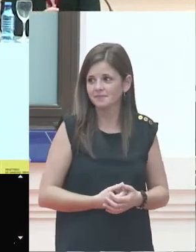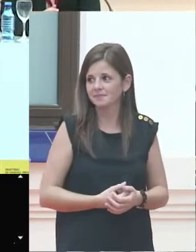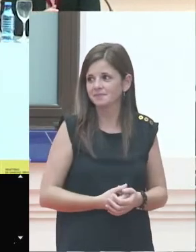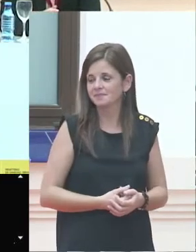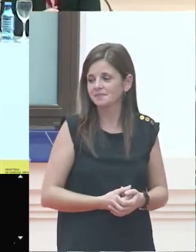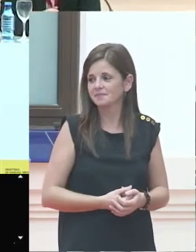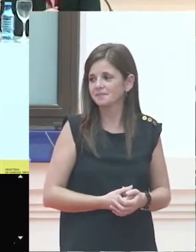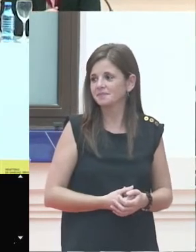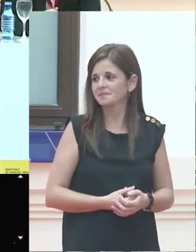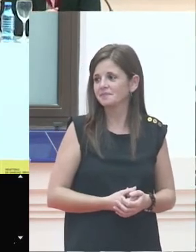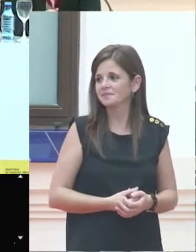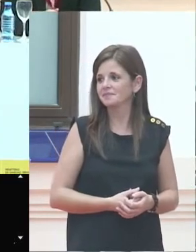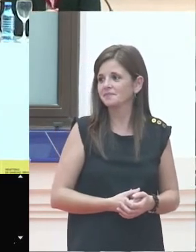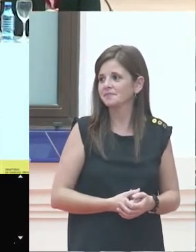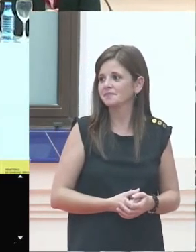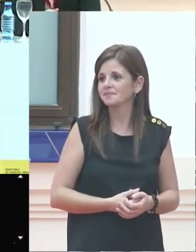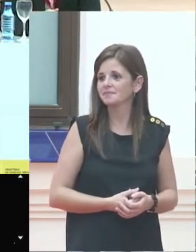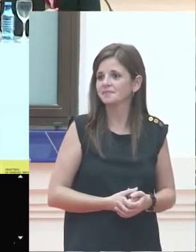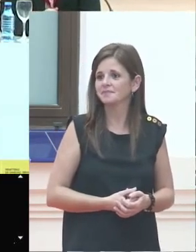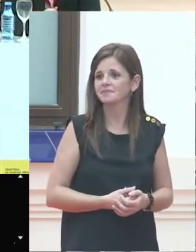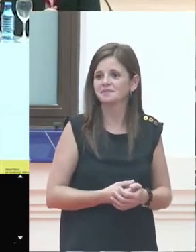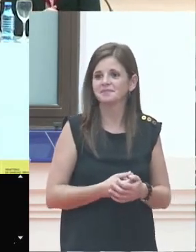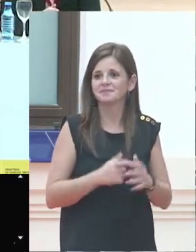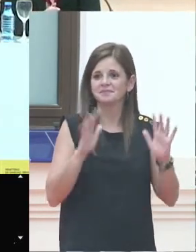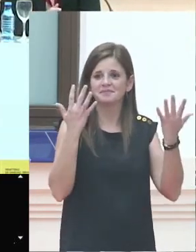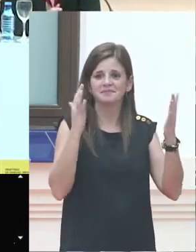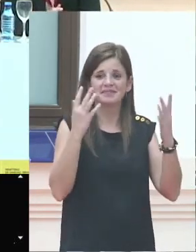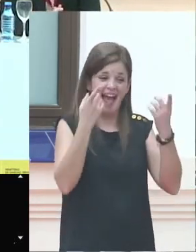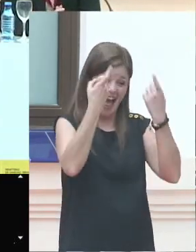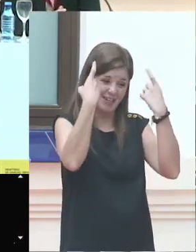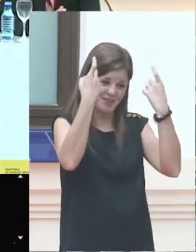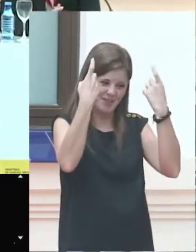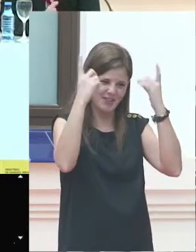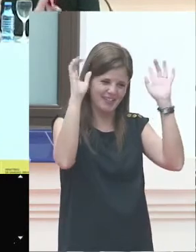se da cuenta de que la tiene. Y que precisamente por ser tan potente